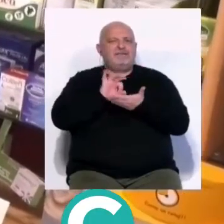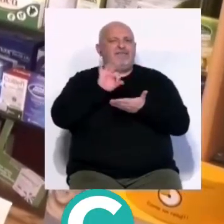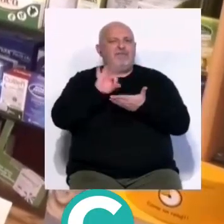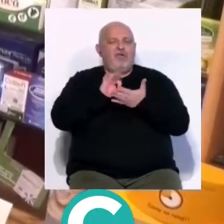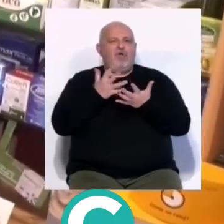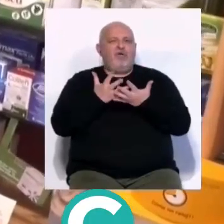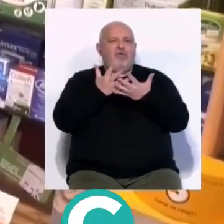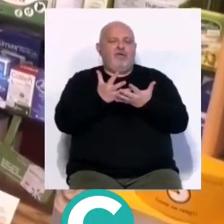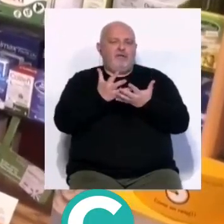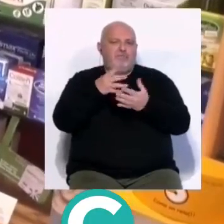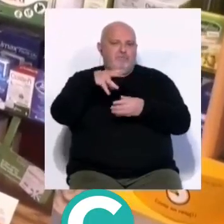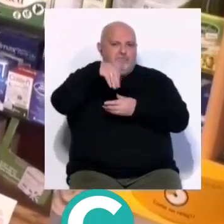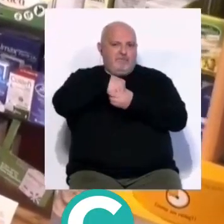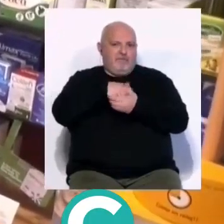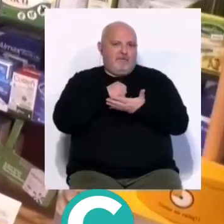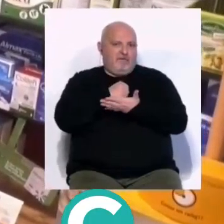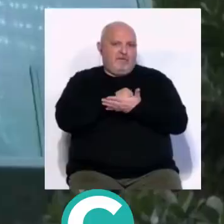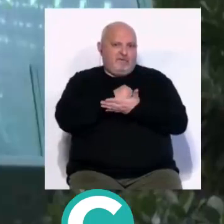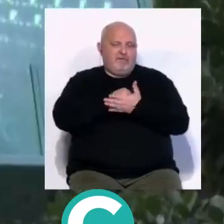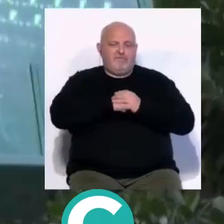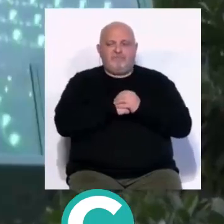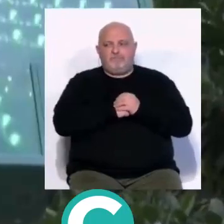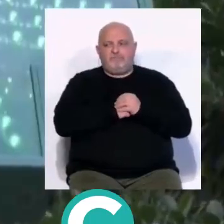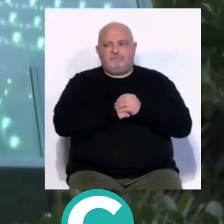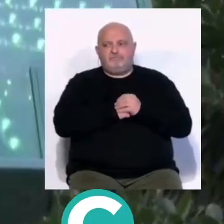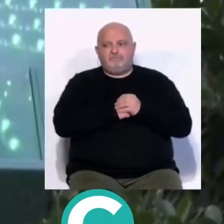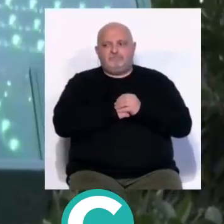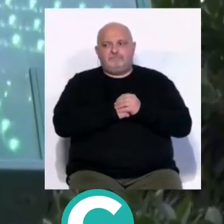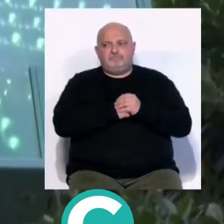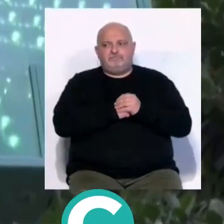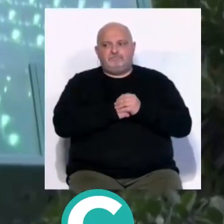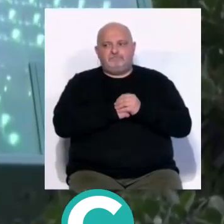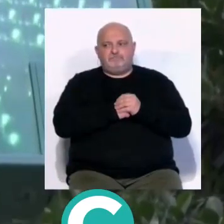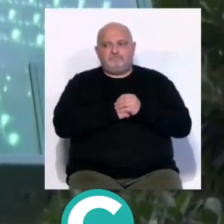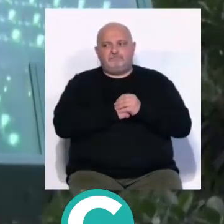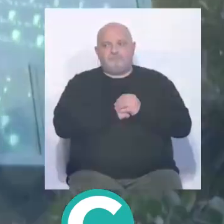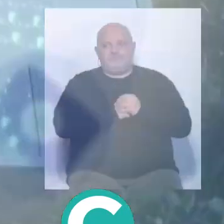servicios que ofrecen estos establecimientos sanitarios.